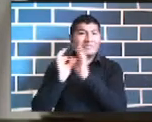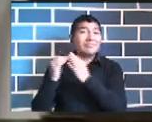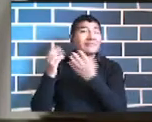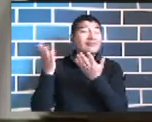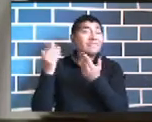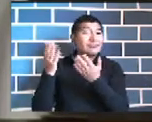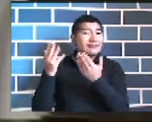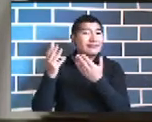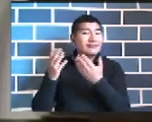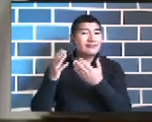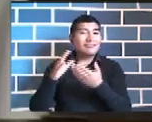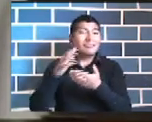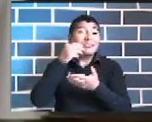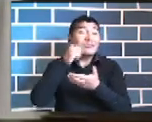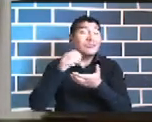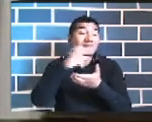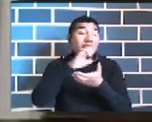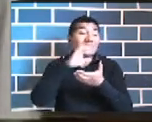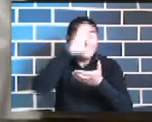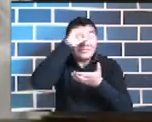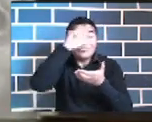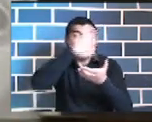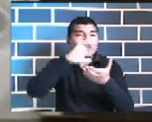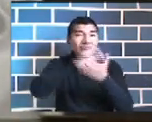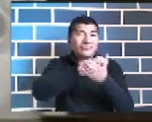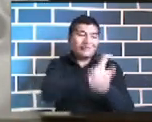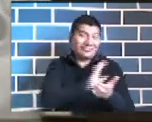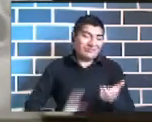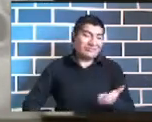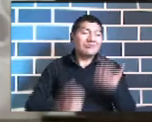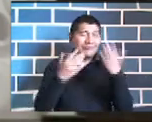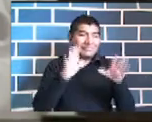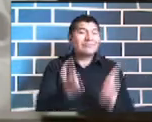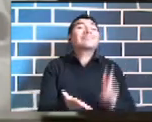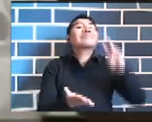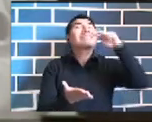esperando al esposo, Cristo resucitado.